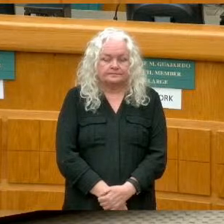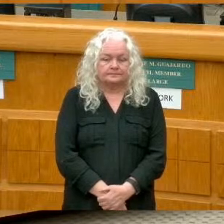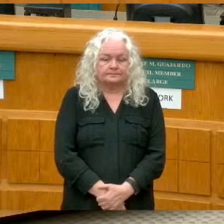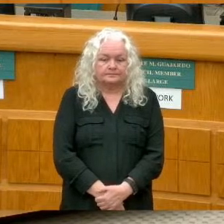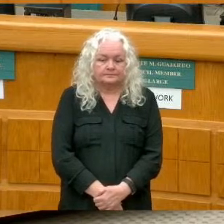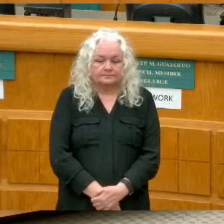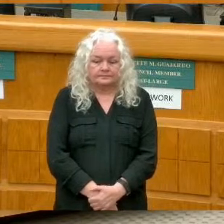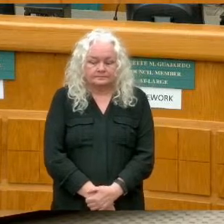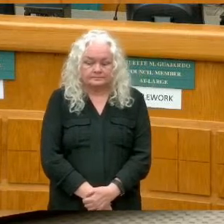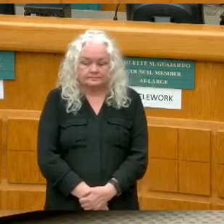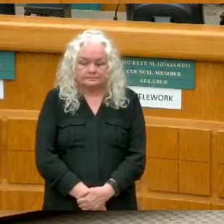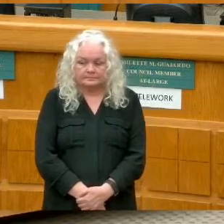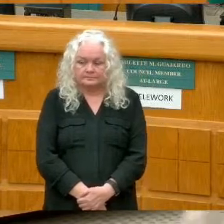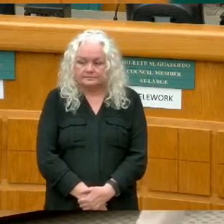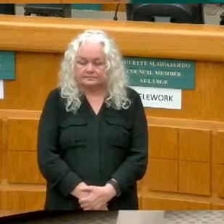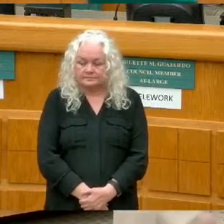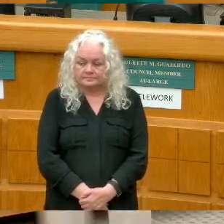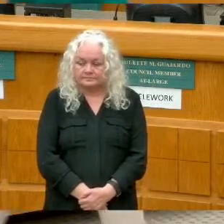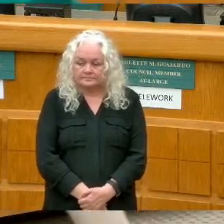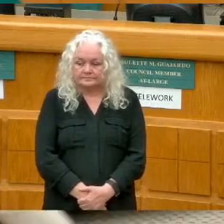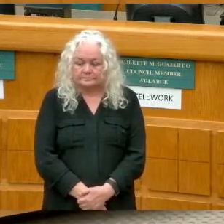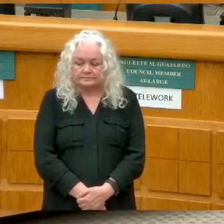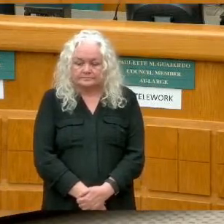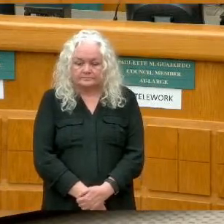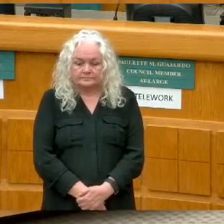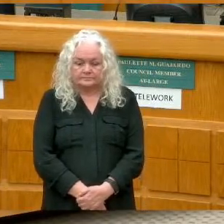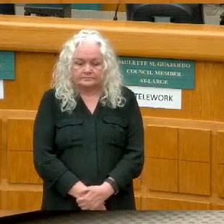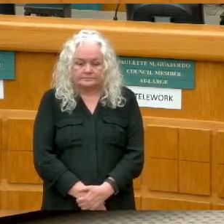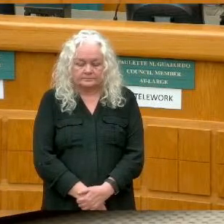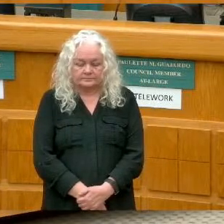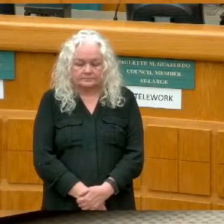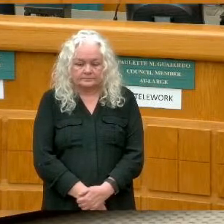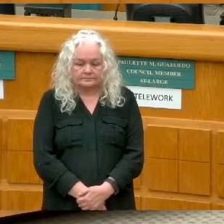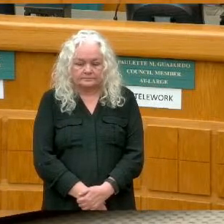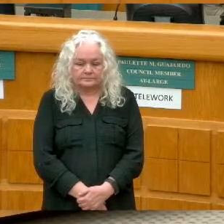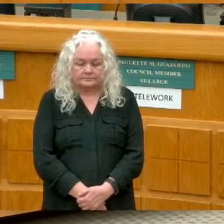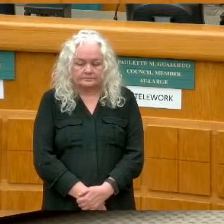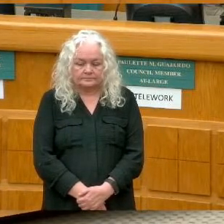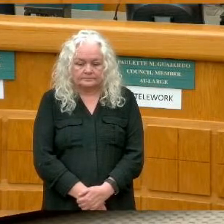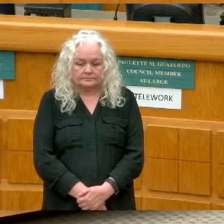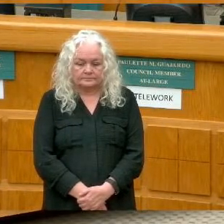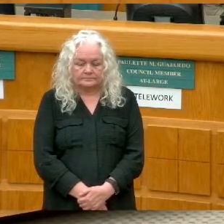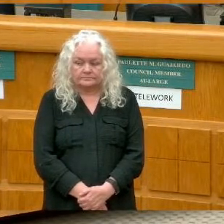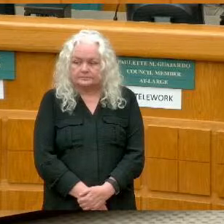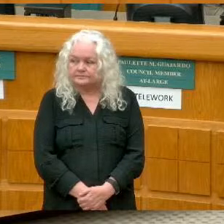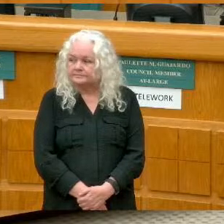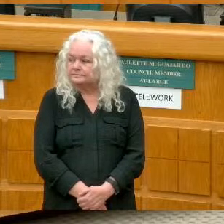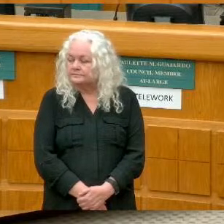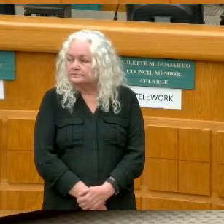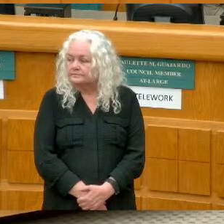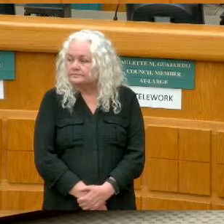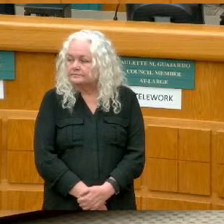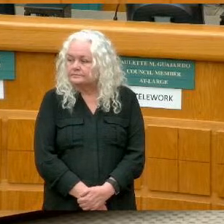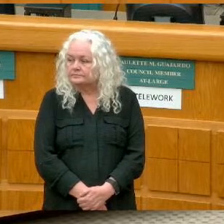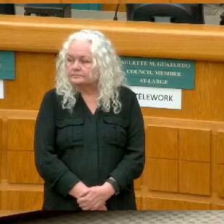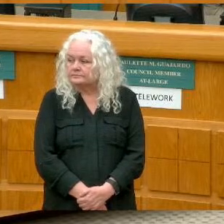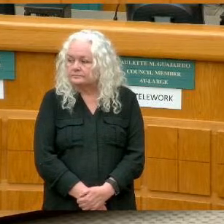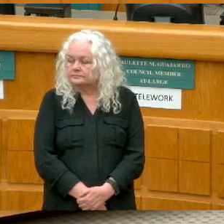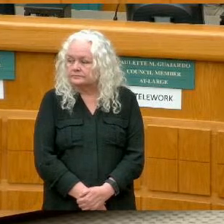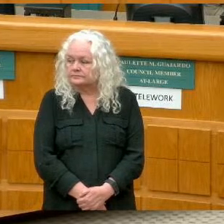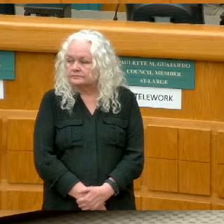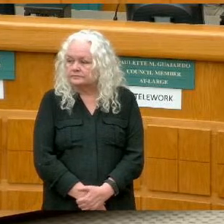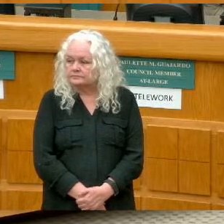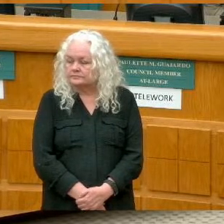Quiero comenzar a dar información para los padres de familia, ya que el Museo de Ciencia e Historia cuenta con 40 posiciones abiertas para los niños. Para más información